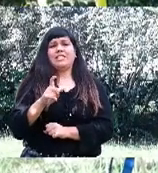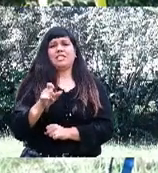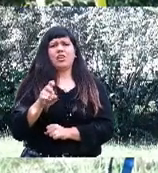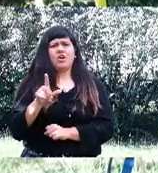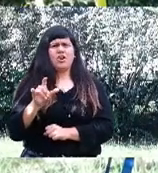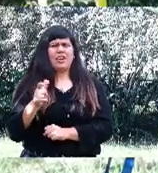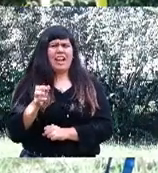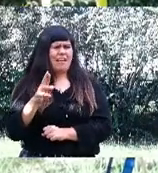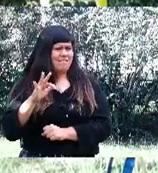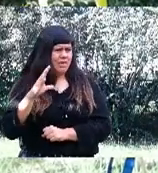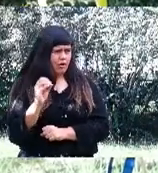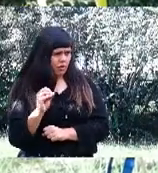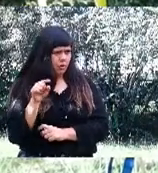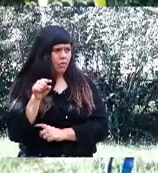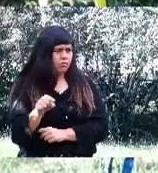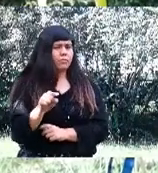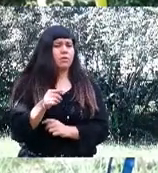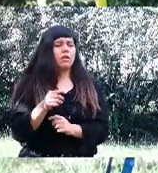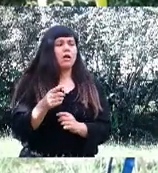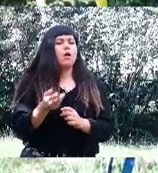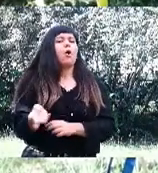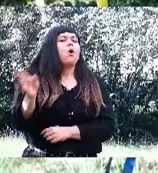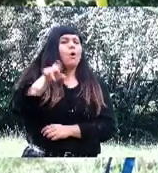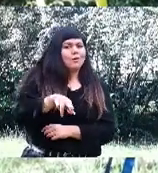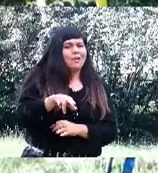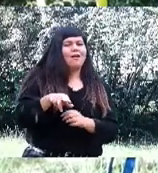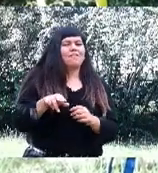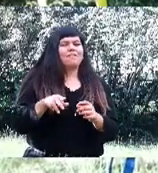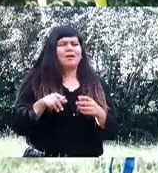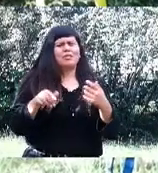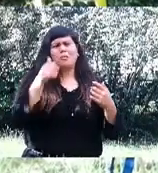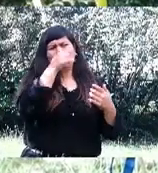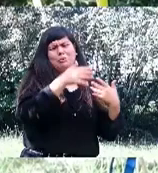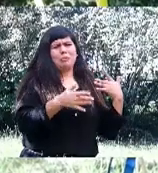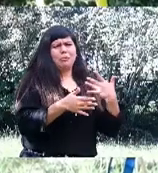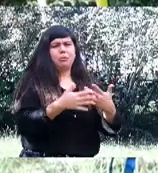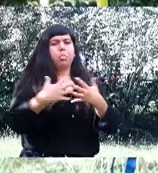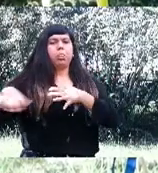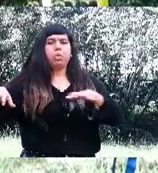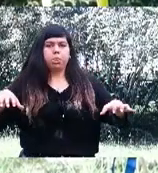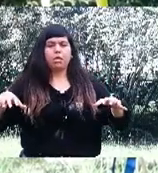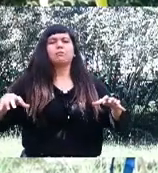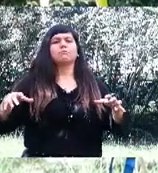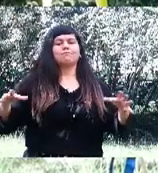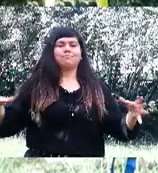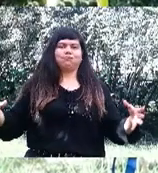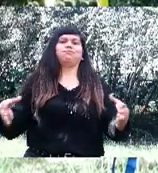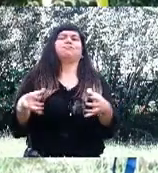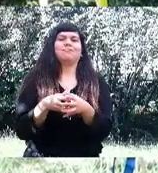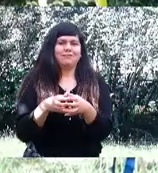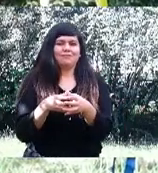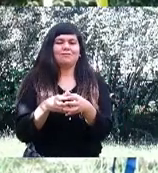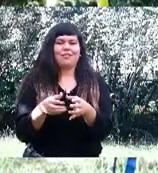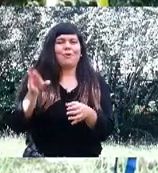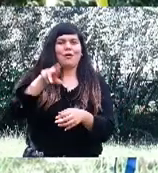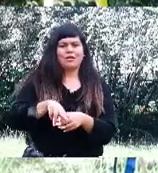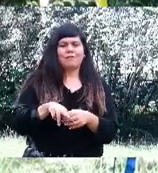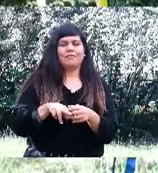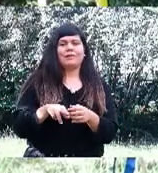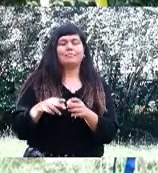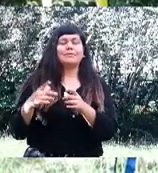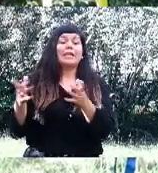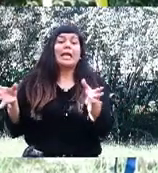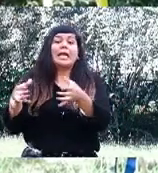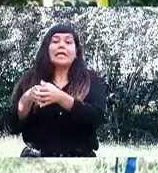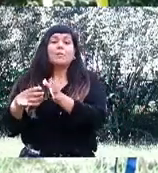reestructuración importante en la que eh volvimos a juntar después de mucho tiempo eh a los equipos de de exhibiciones